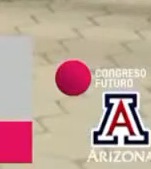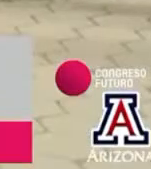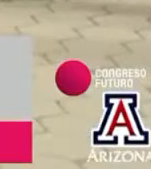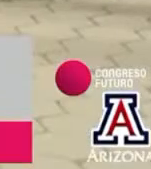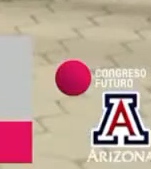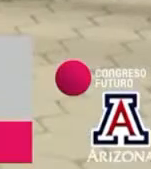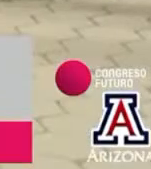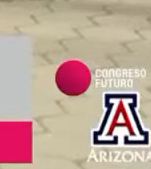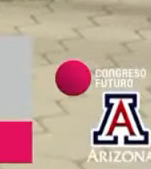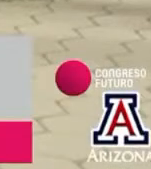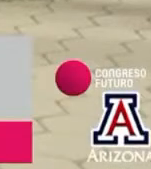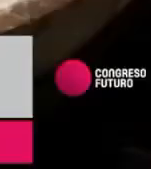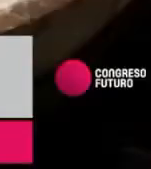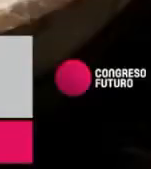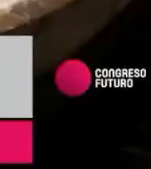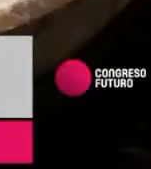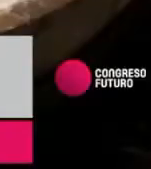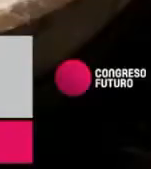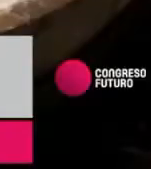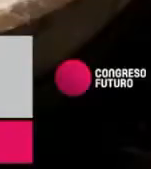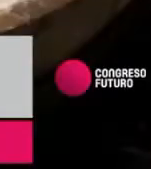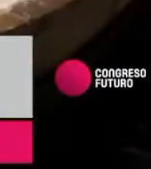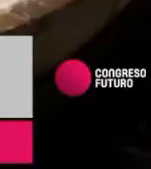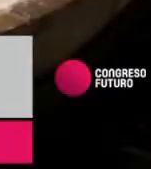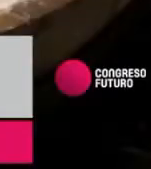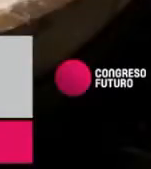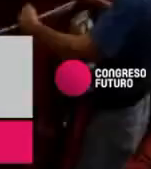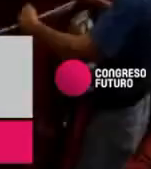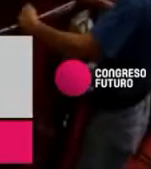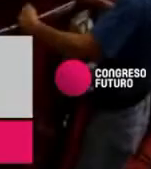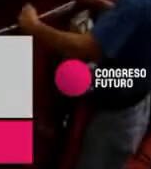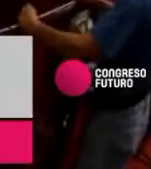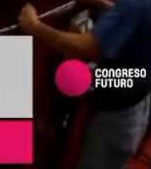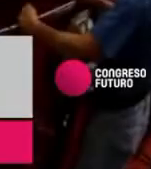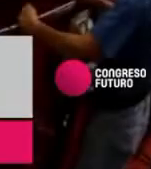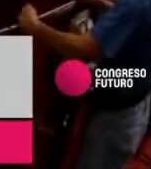Estados Unidos y así iniciar un proceso sencillamente sorprendente.